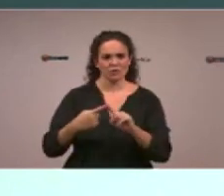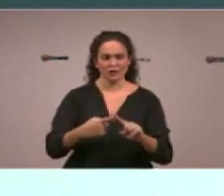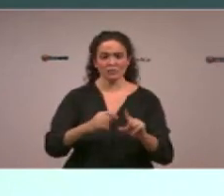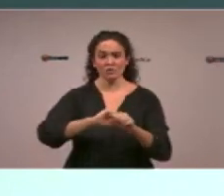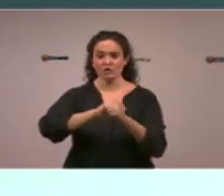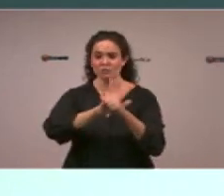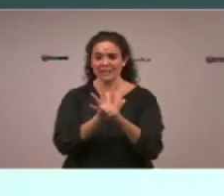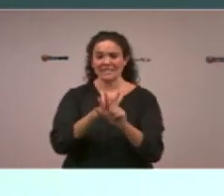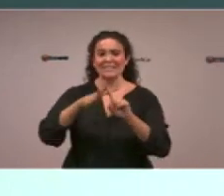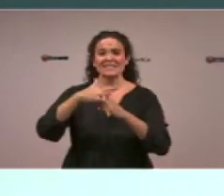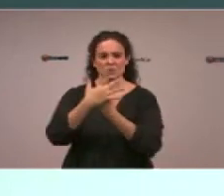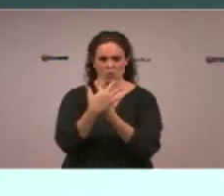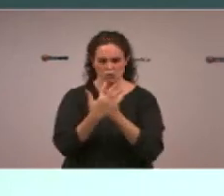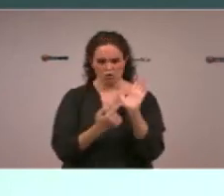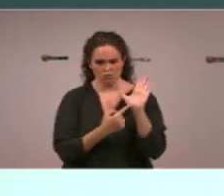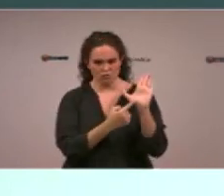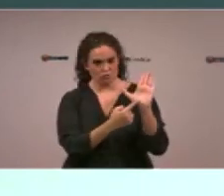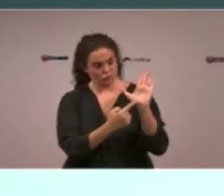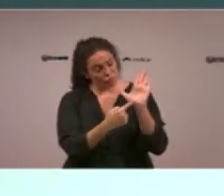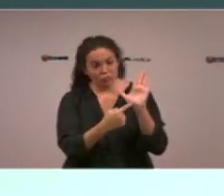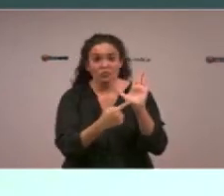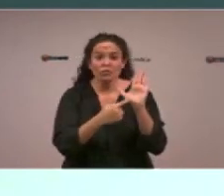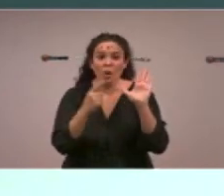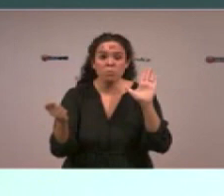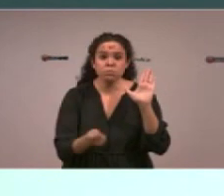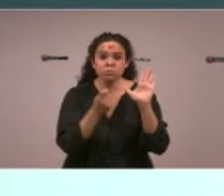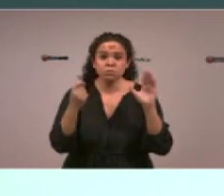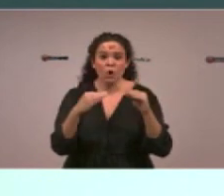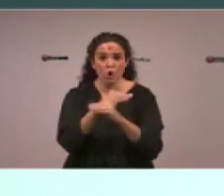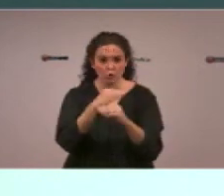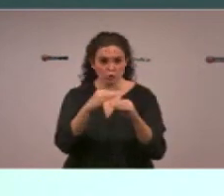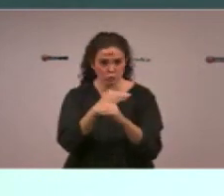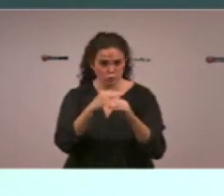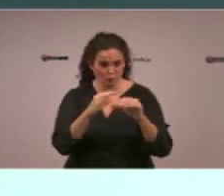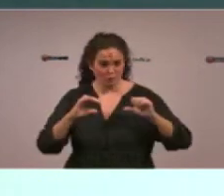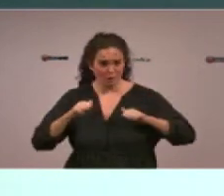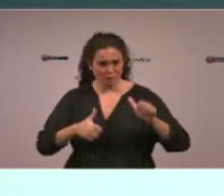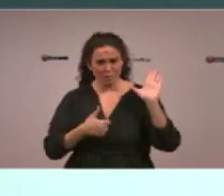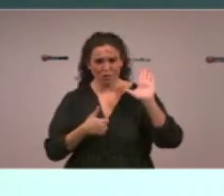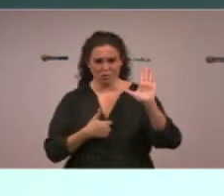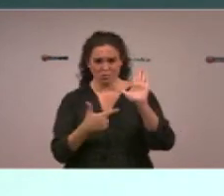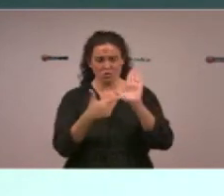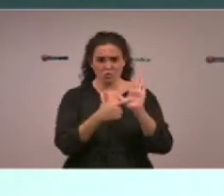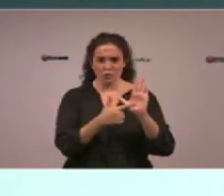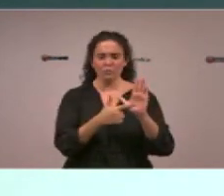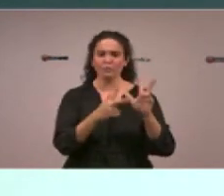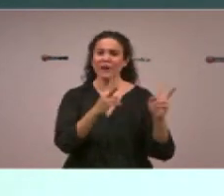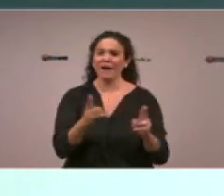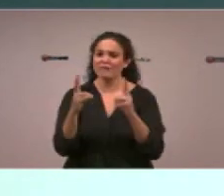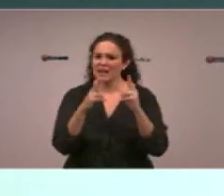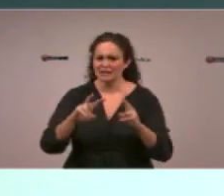enfermedad. Este documento fue presentado a primeros de octubre, en él se dibujaban diferentes escenarios y ahora mismo